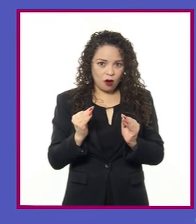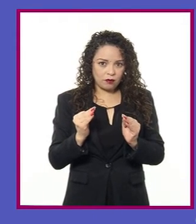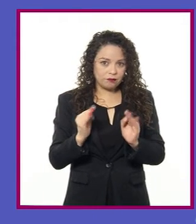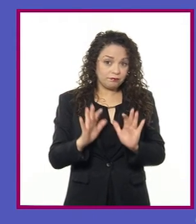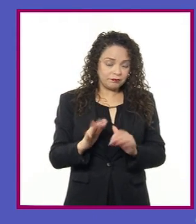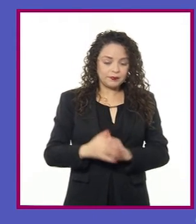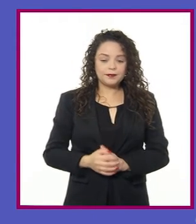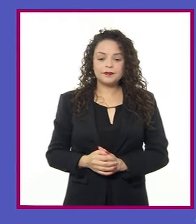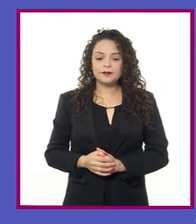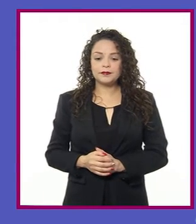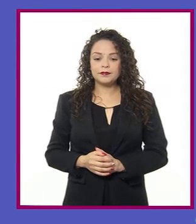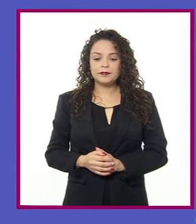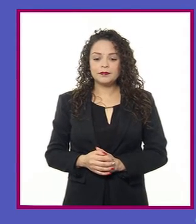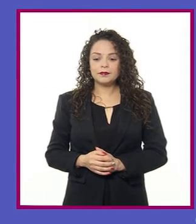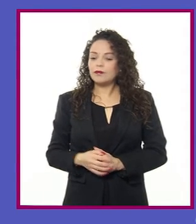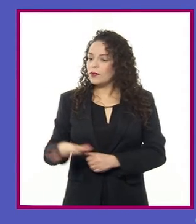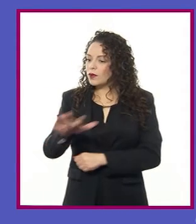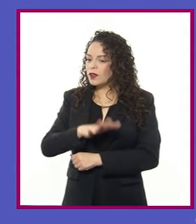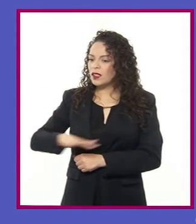¿Cuáles son las condiciones sociales?